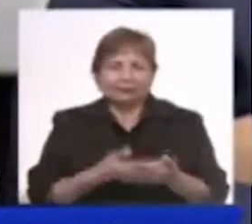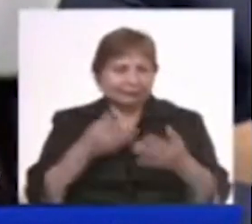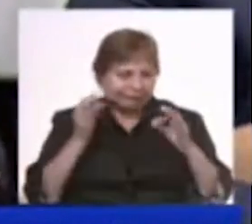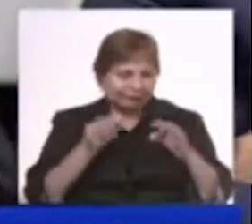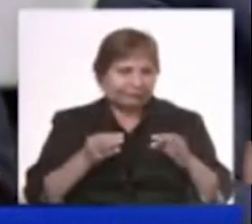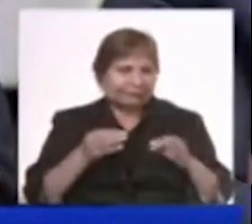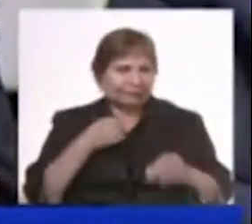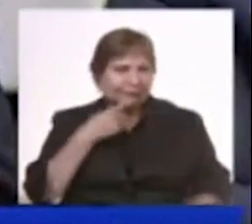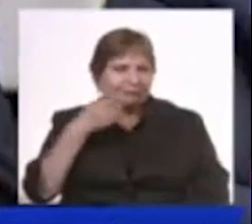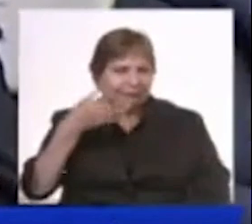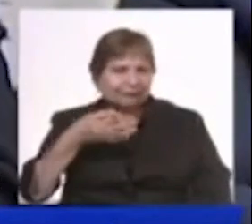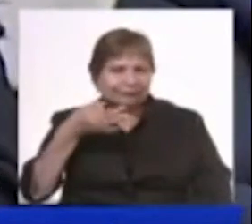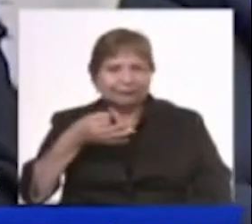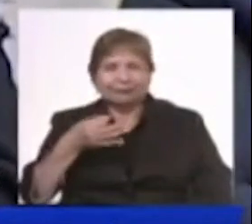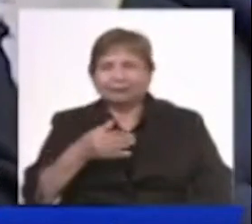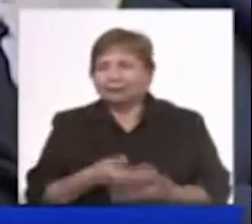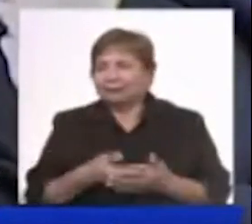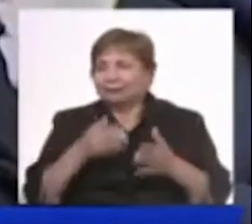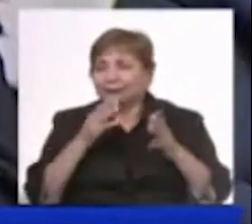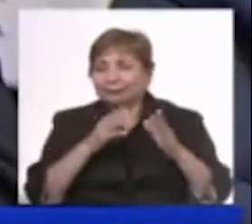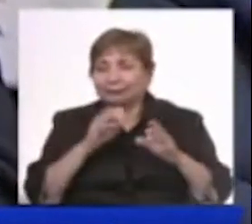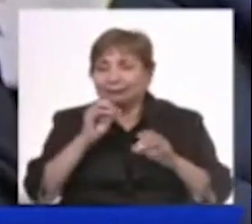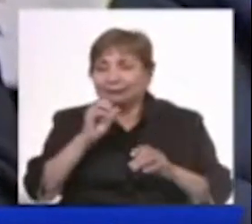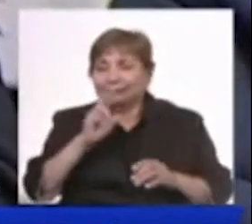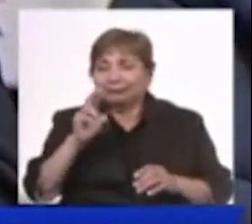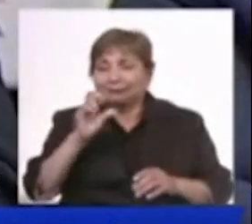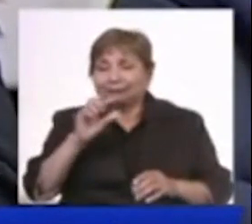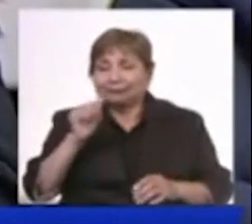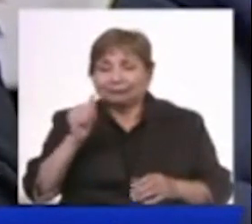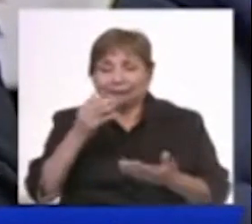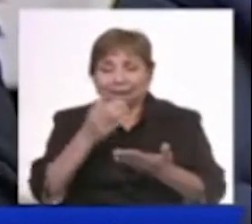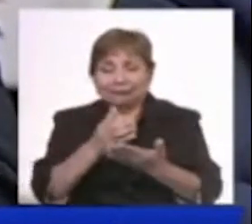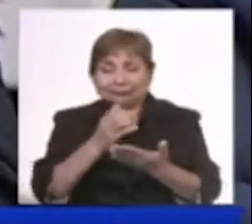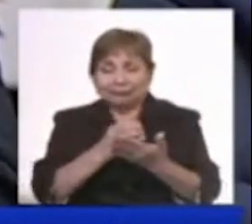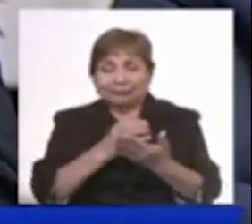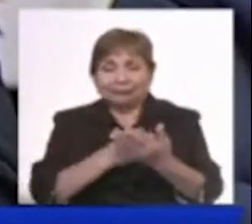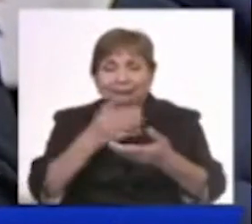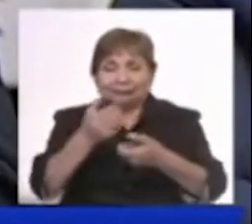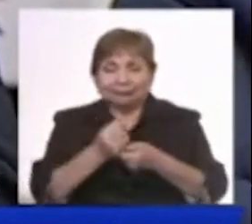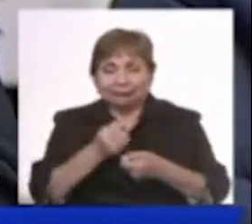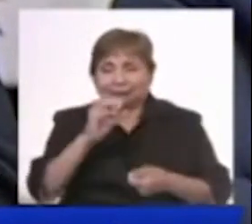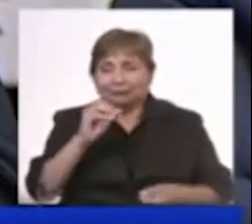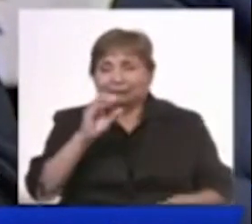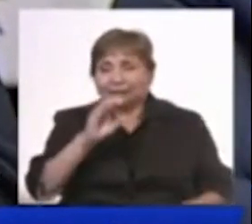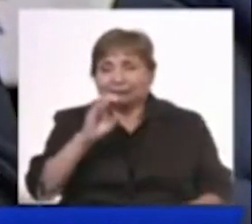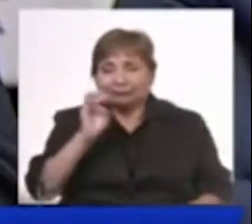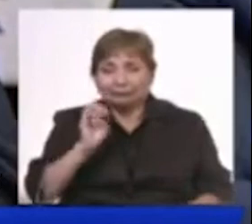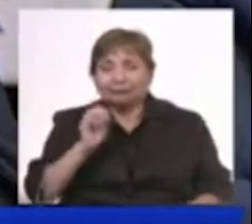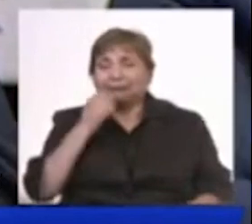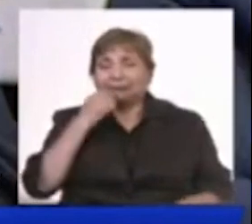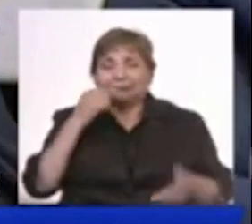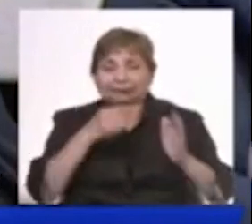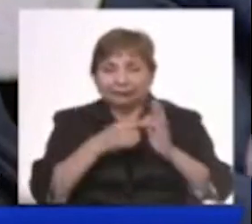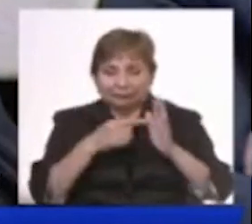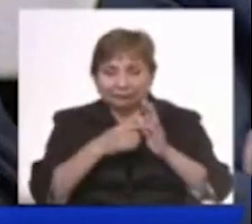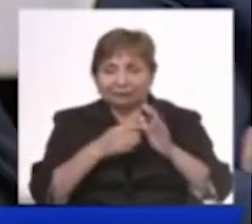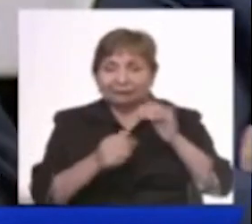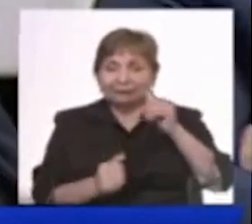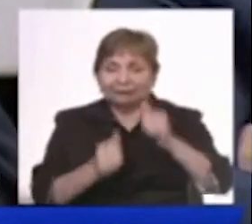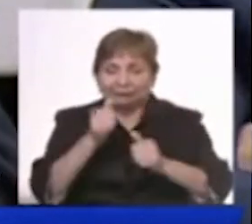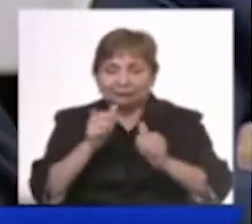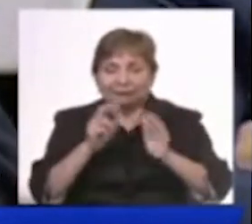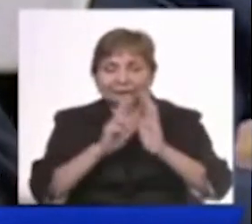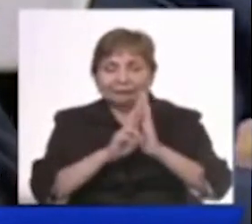Si bien es cierto, el órgano rector de las contrataciones y adquisiciones es la OCE, y en ellos indica cuáles son